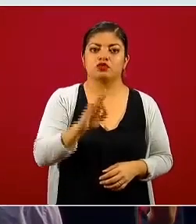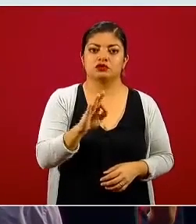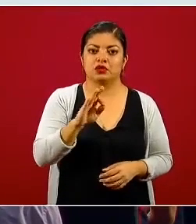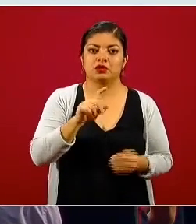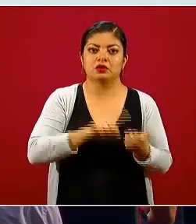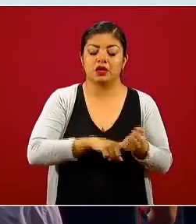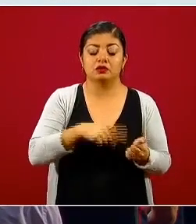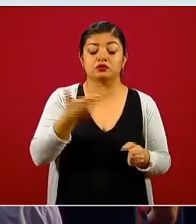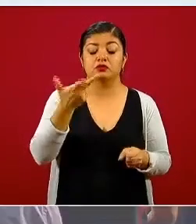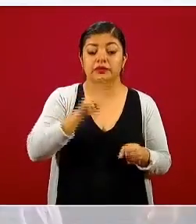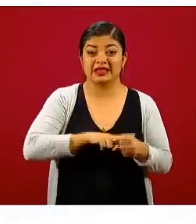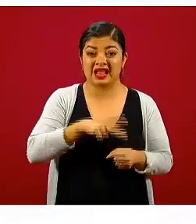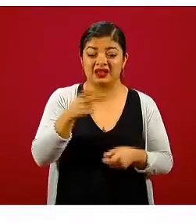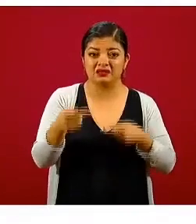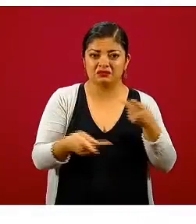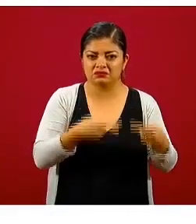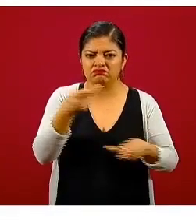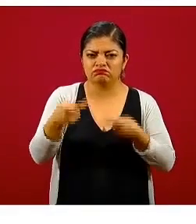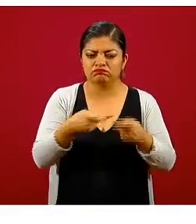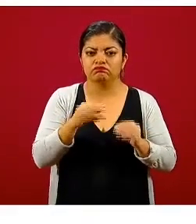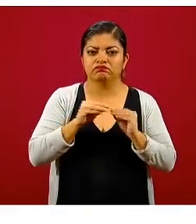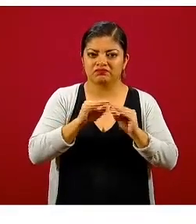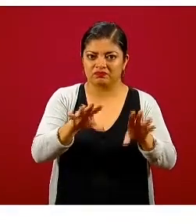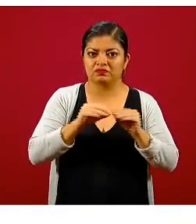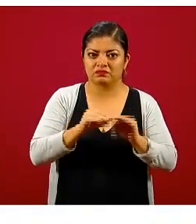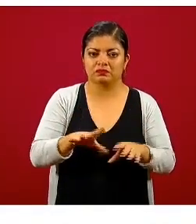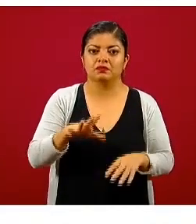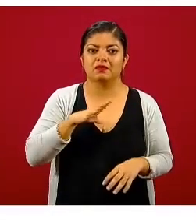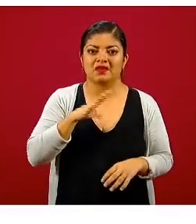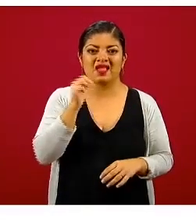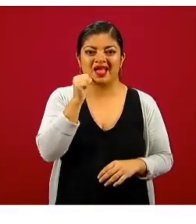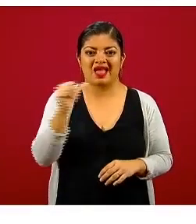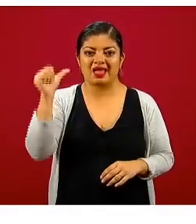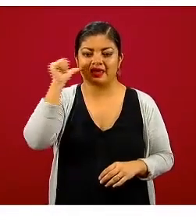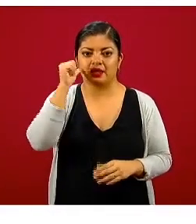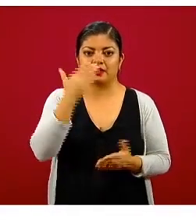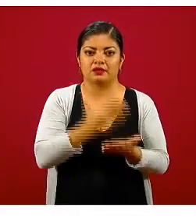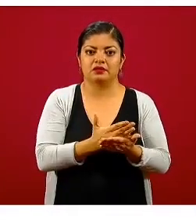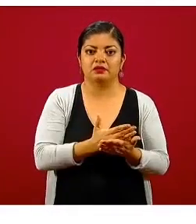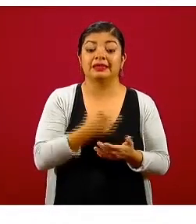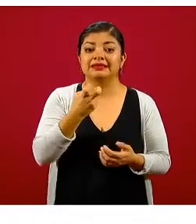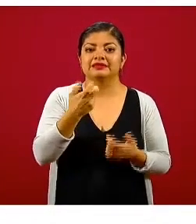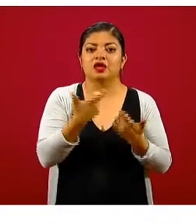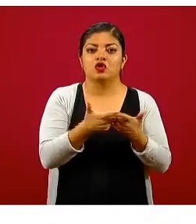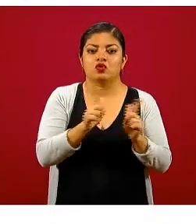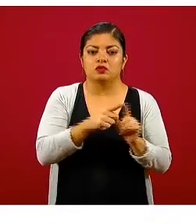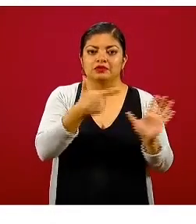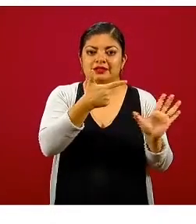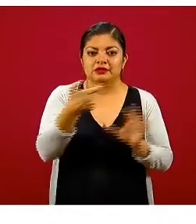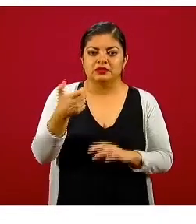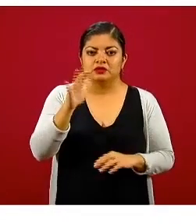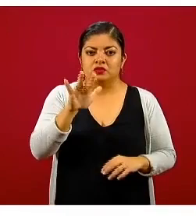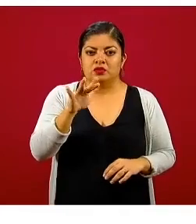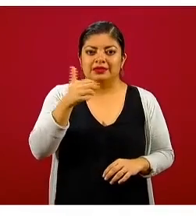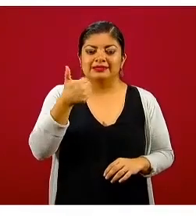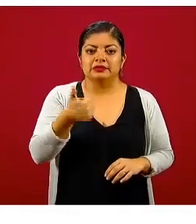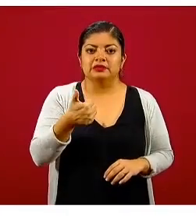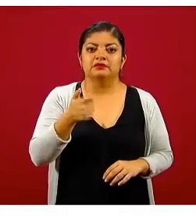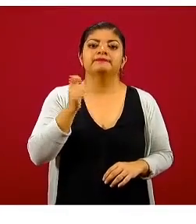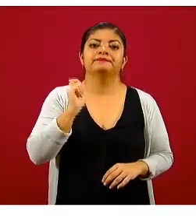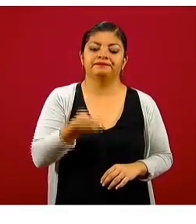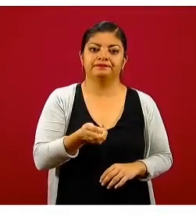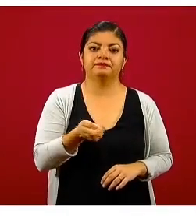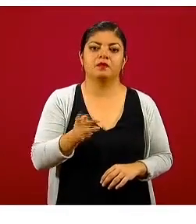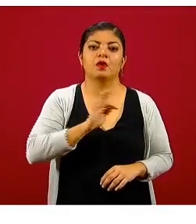proporción de hospitales que notificaron en el corte del día de ayer, de este grupo de 756 que